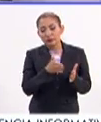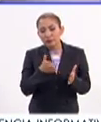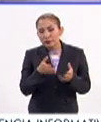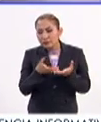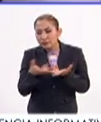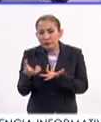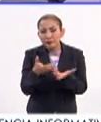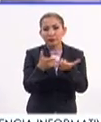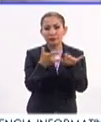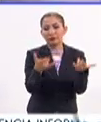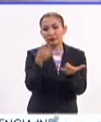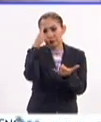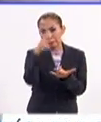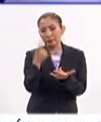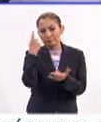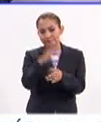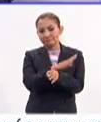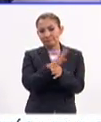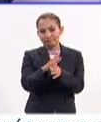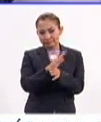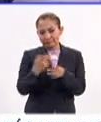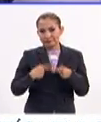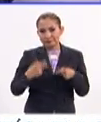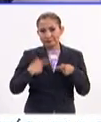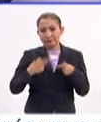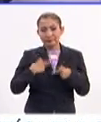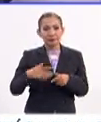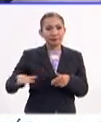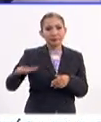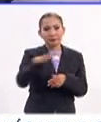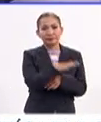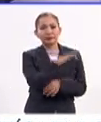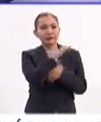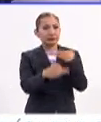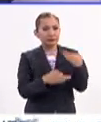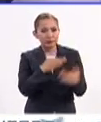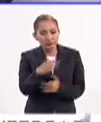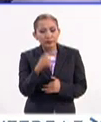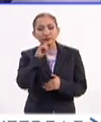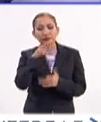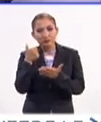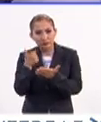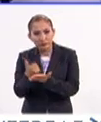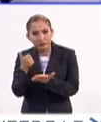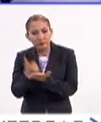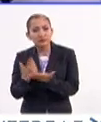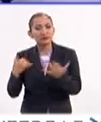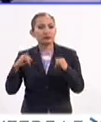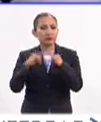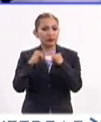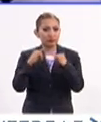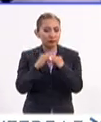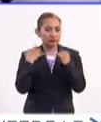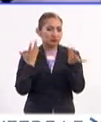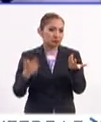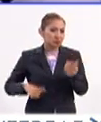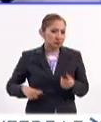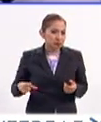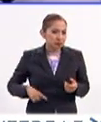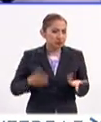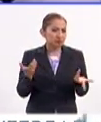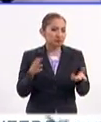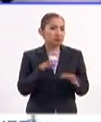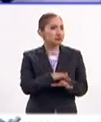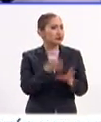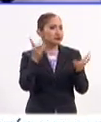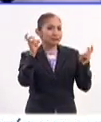de la historia a favor de la sociedad mexicana, a favor de las instituciones mexicanas, sobre todo en materia que tiene